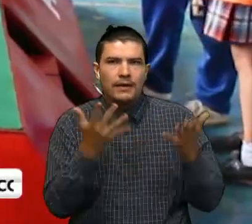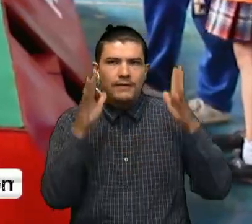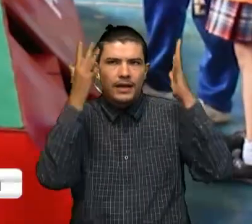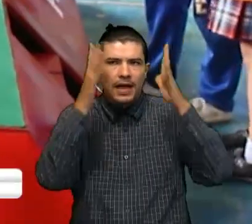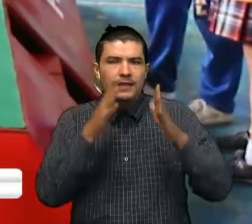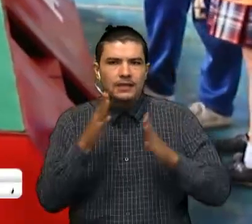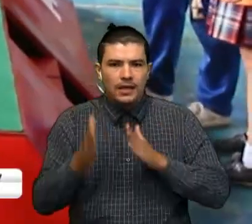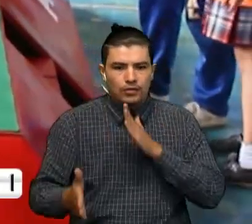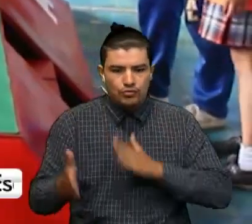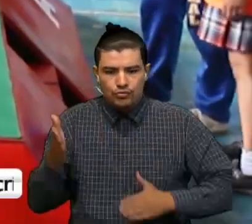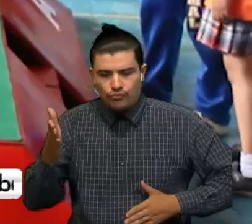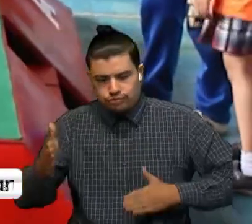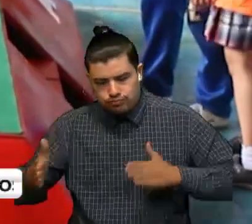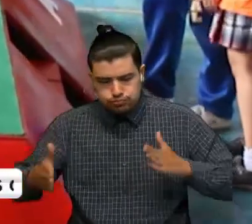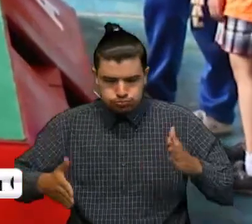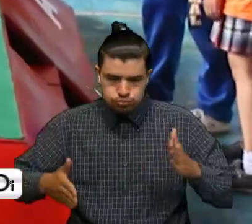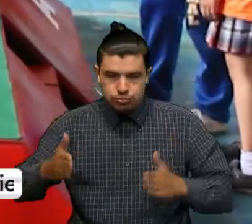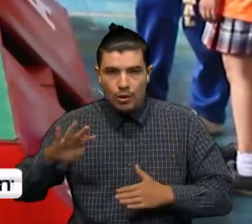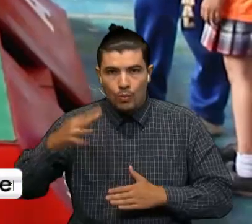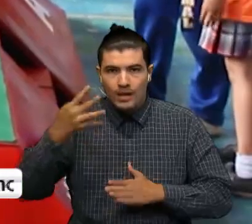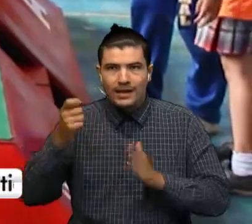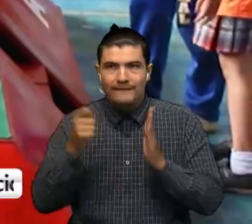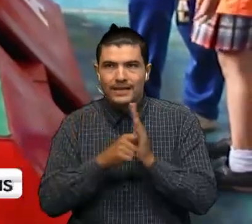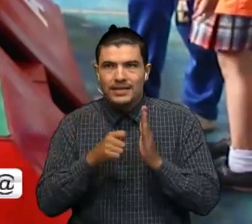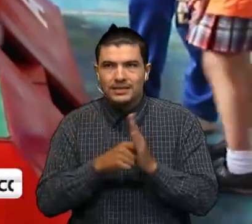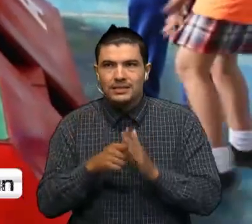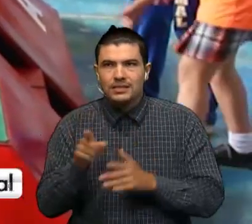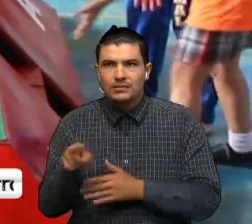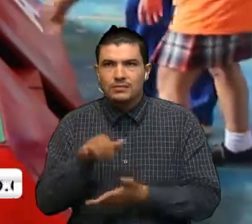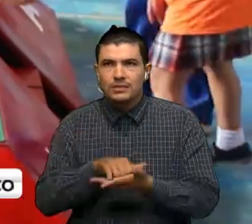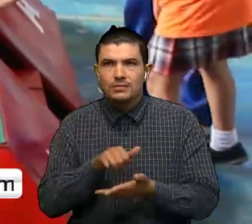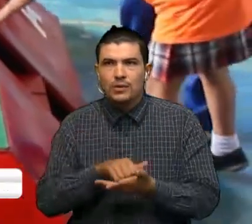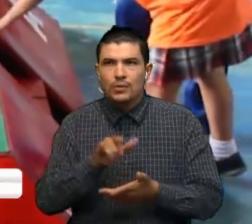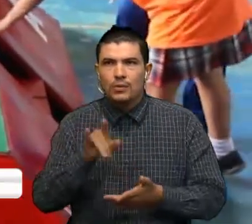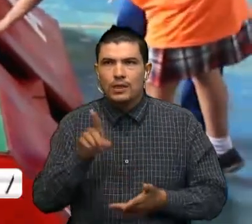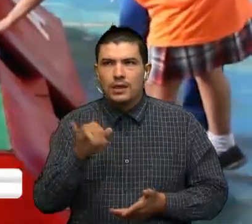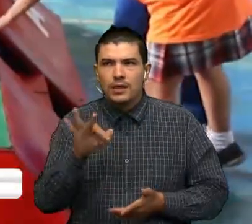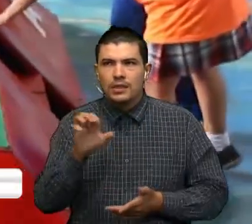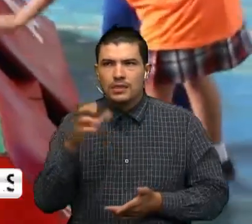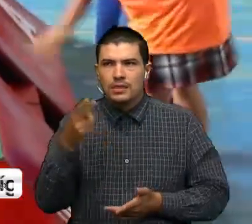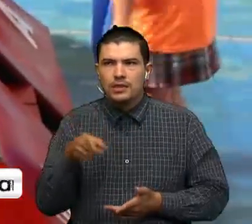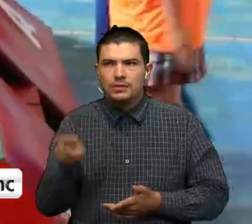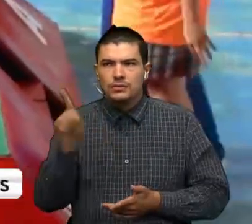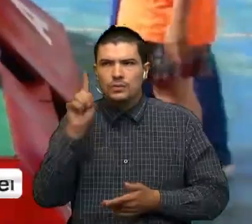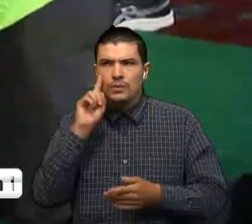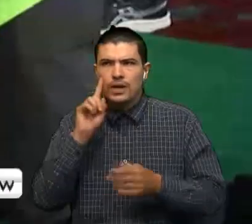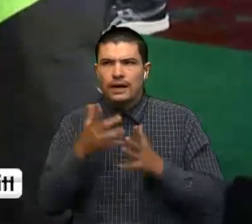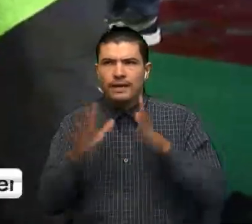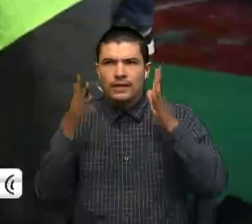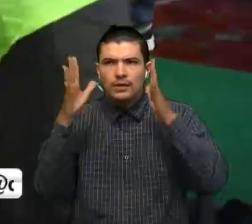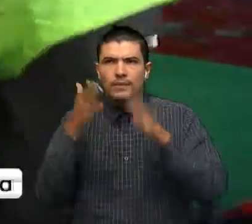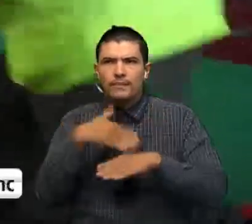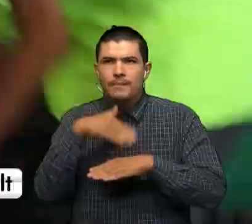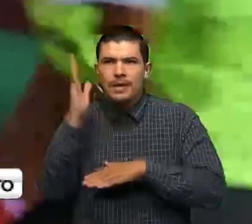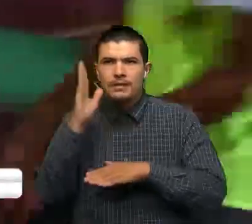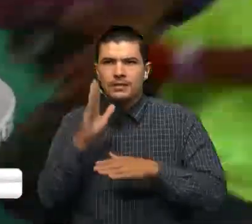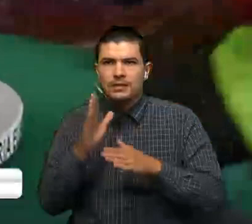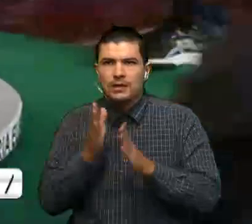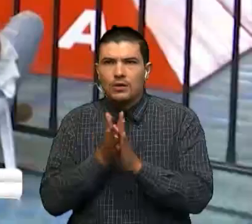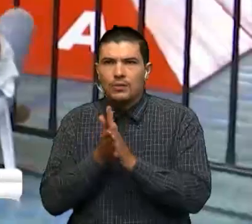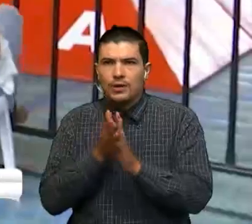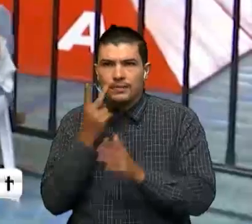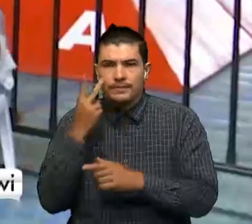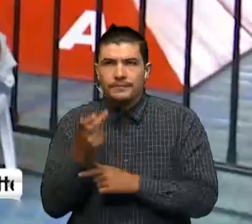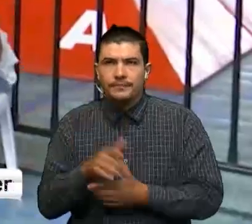el pasado 2 de noviembre se llevó a cabo el cuarto torneo nacional de robótica audi tt evento con el que se busca generar mayor comunicación en el ámbito de la robótica